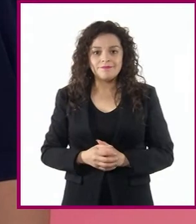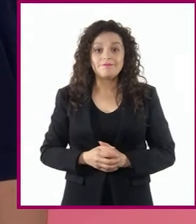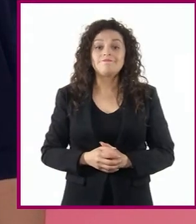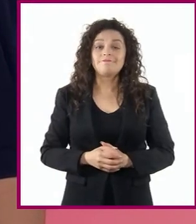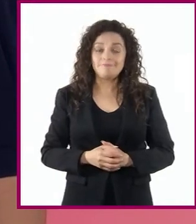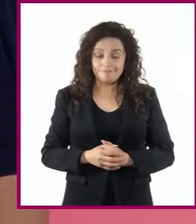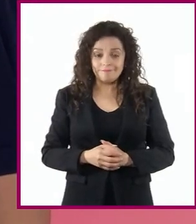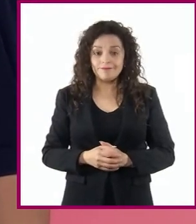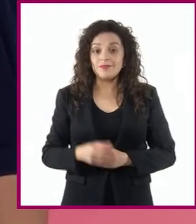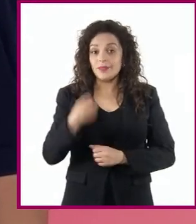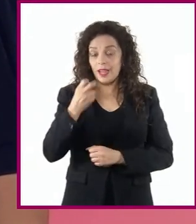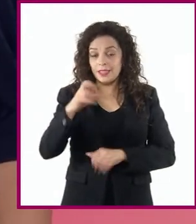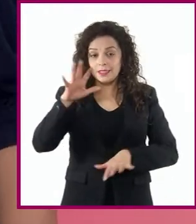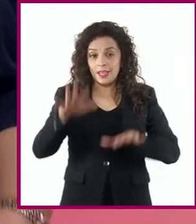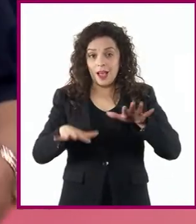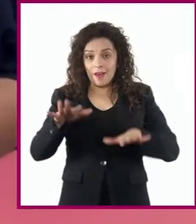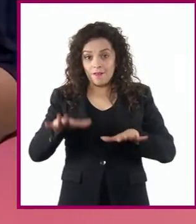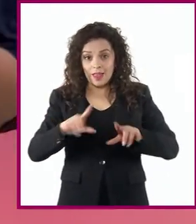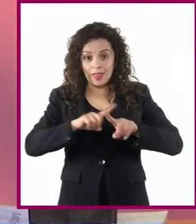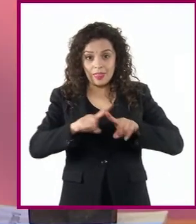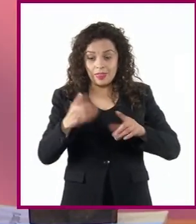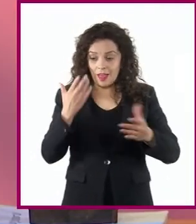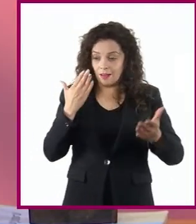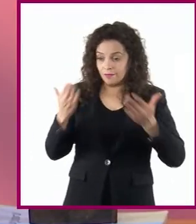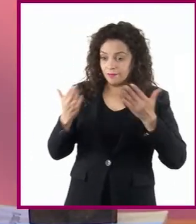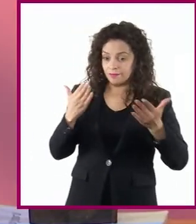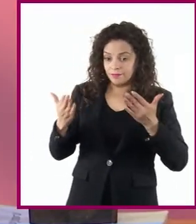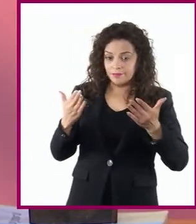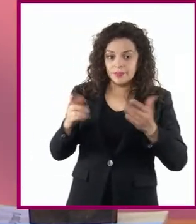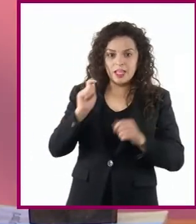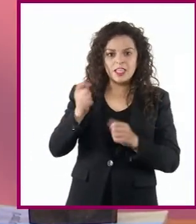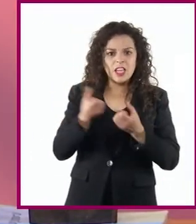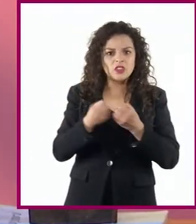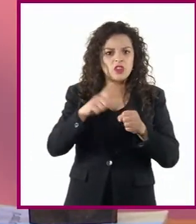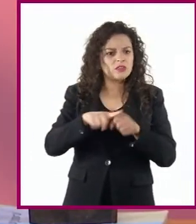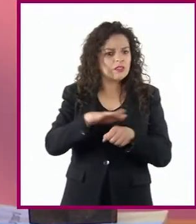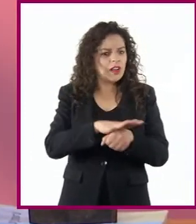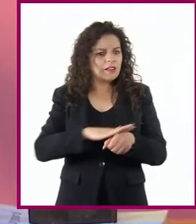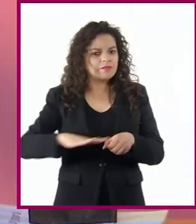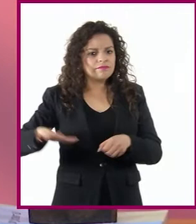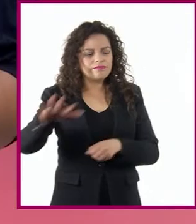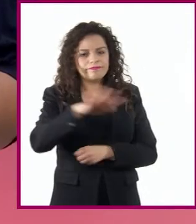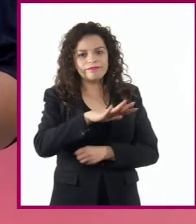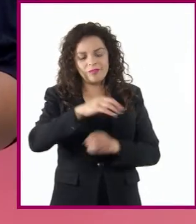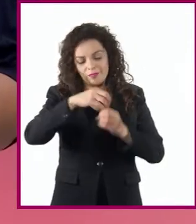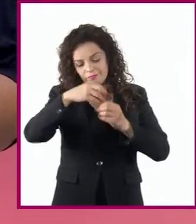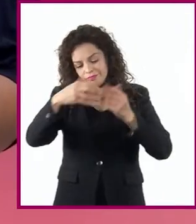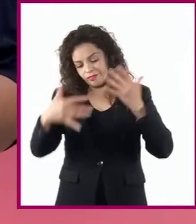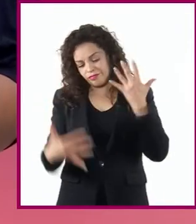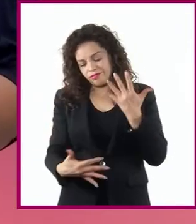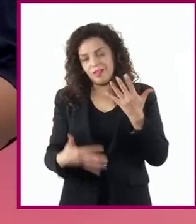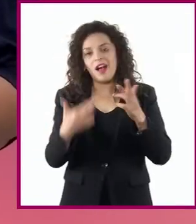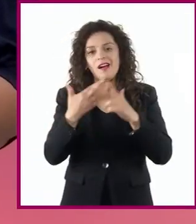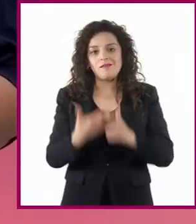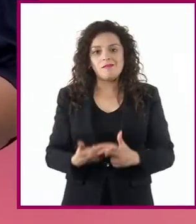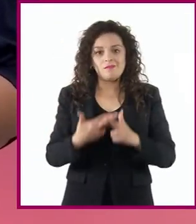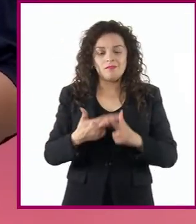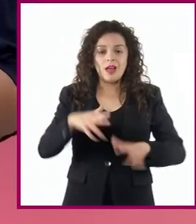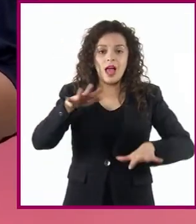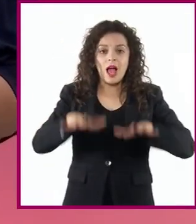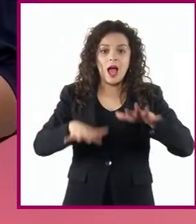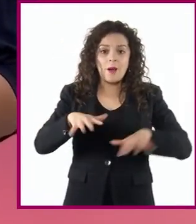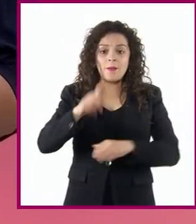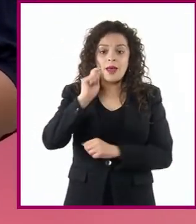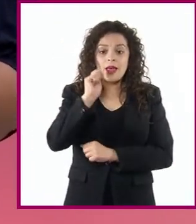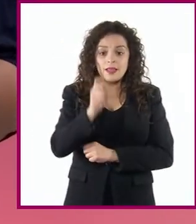muchas ocasiones, como muestra del abanico social, que es muy amplio, a veces se pone de manifiesto